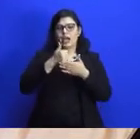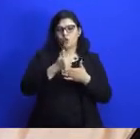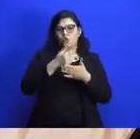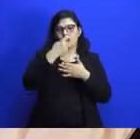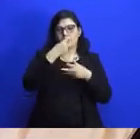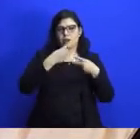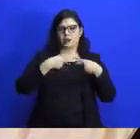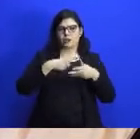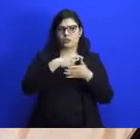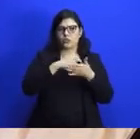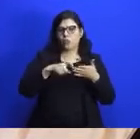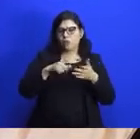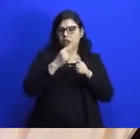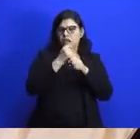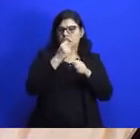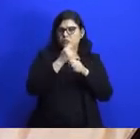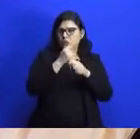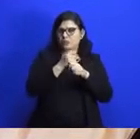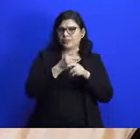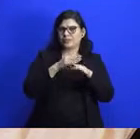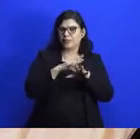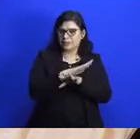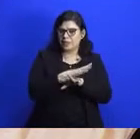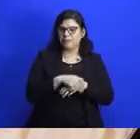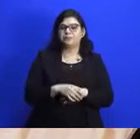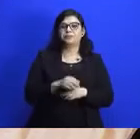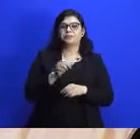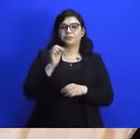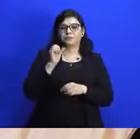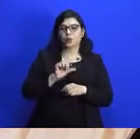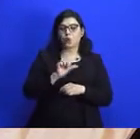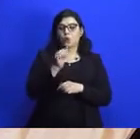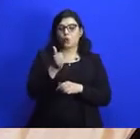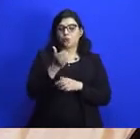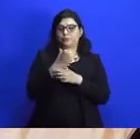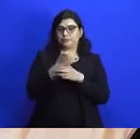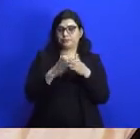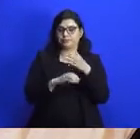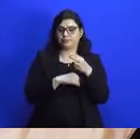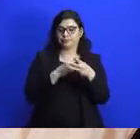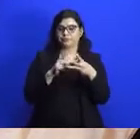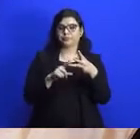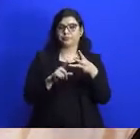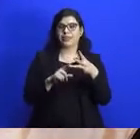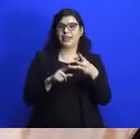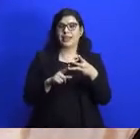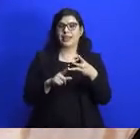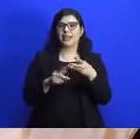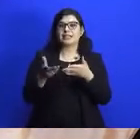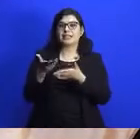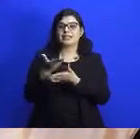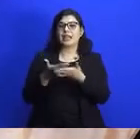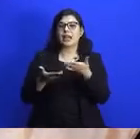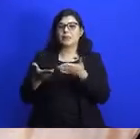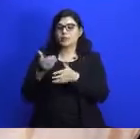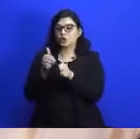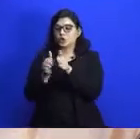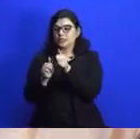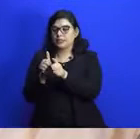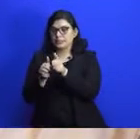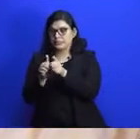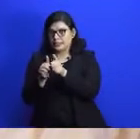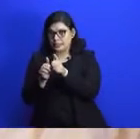transporte. Otro acceso, otro punto de dolor, es el acceso a servicios digitales y